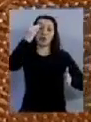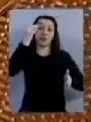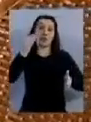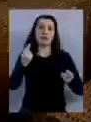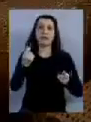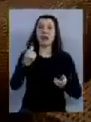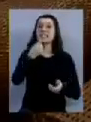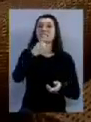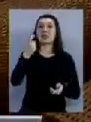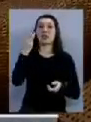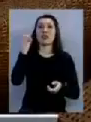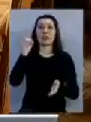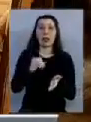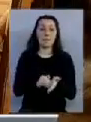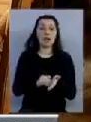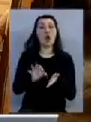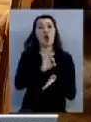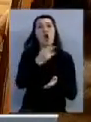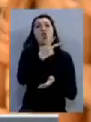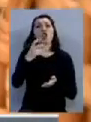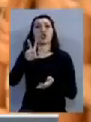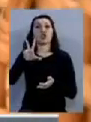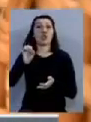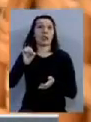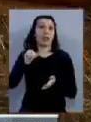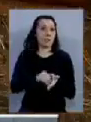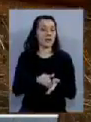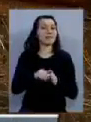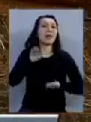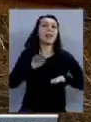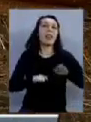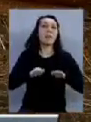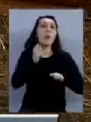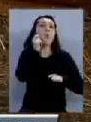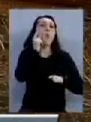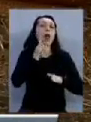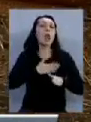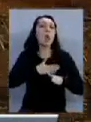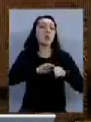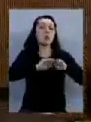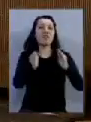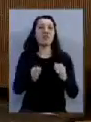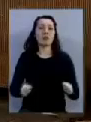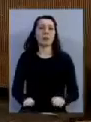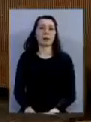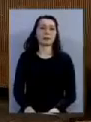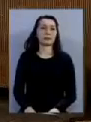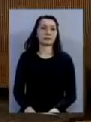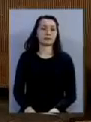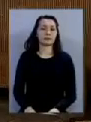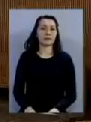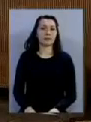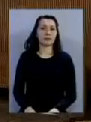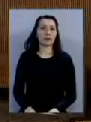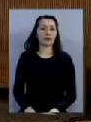Cuestan entre 130 mil pesos o 280 mil, dependiendo del modelo. No lo vendemos partido batiendo a nosotros por